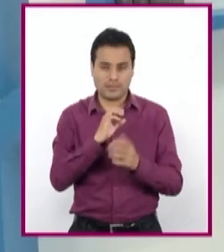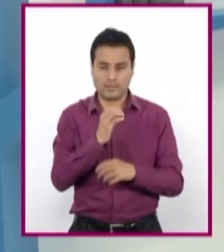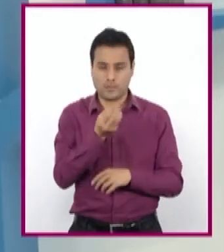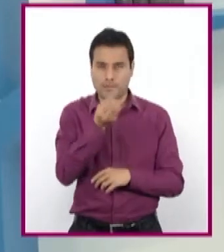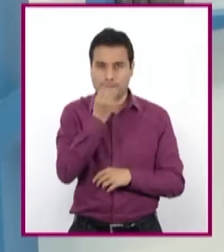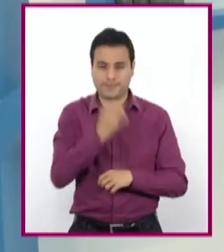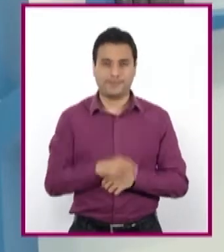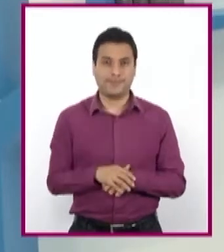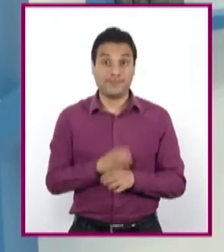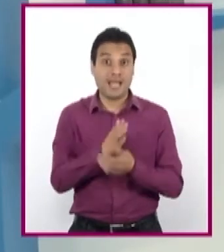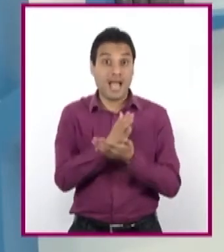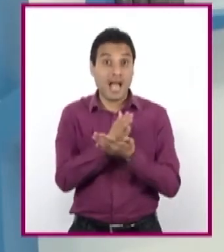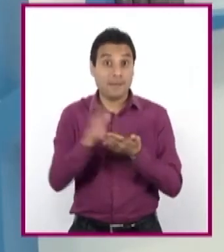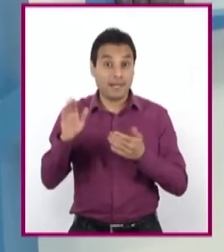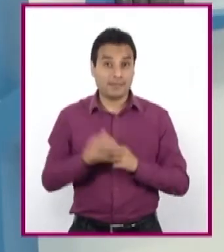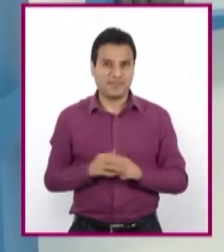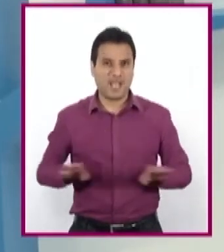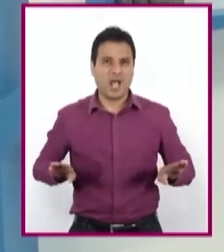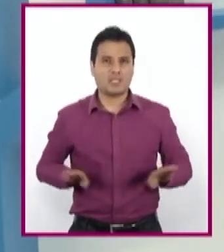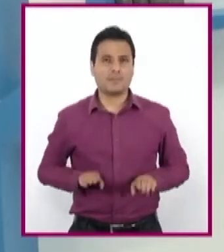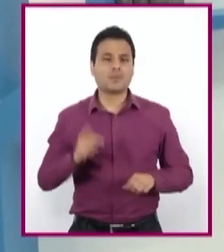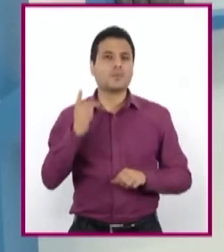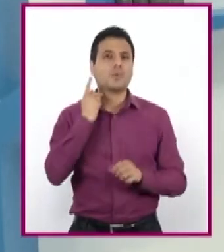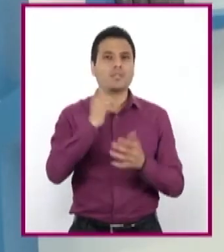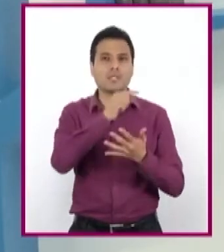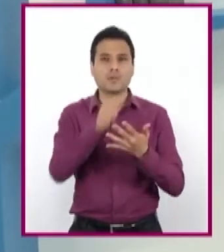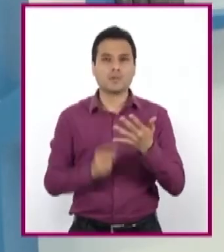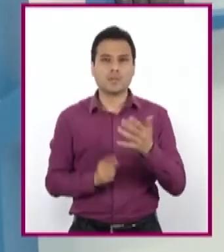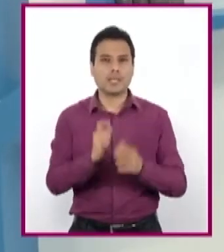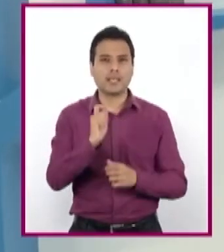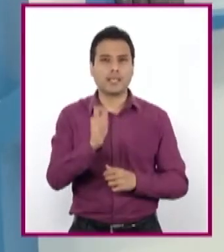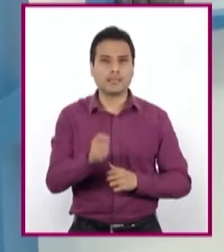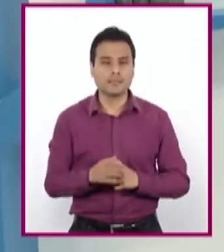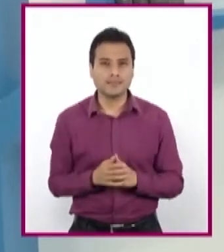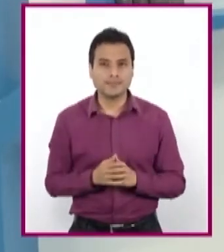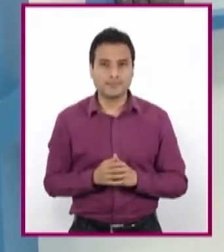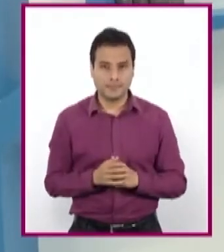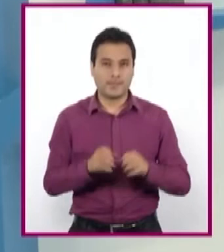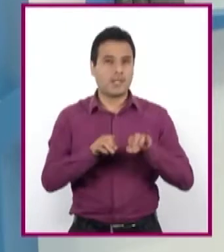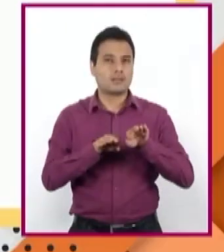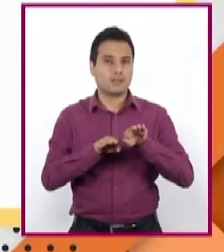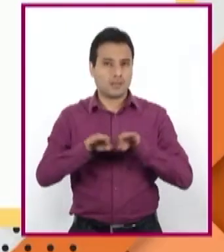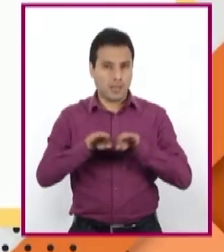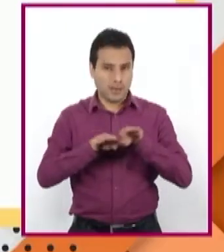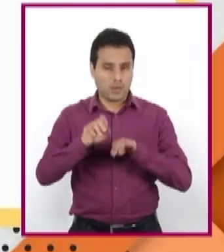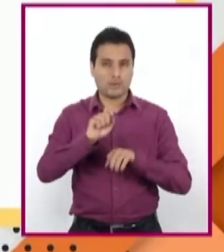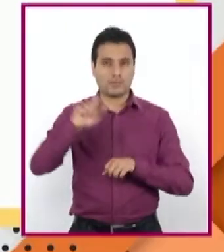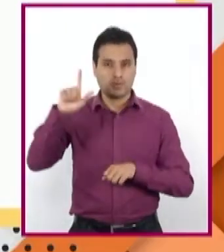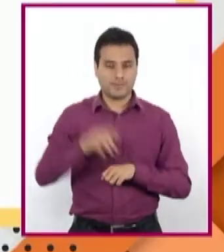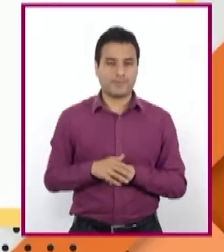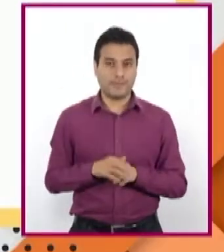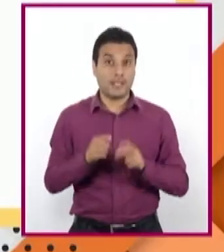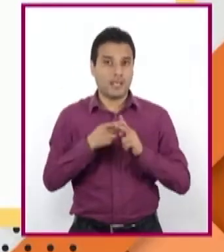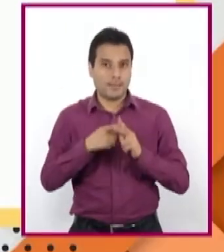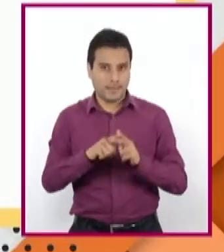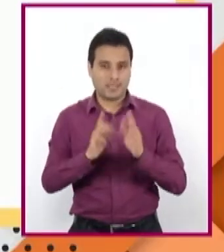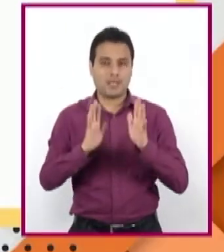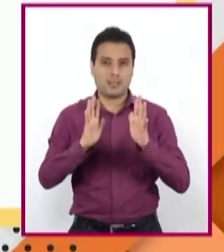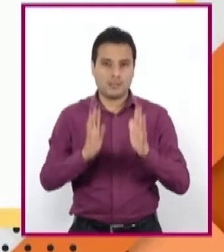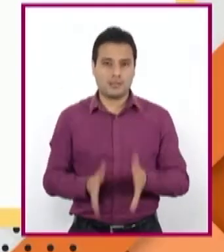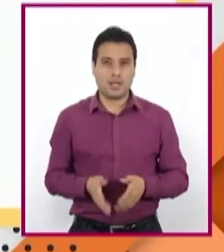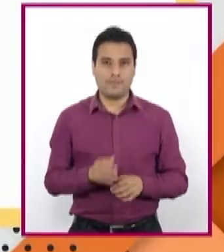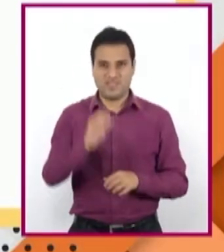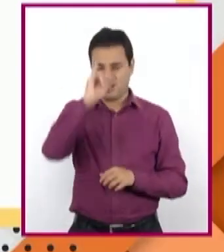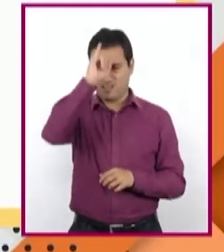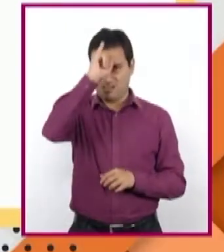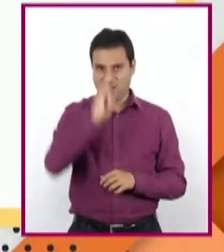Por su parte, los aspectos políticos del preclásico se caracterizan por un trabajo especializado, por la aparición de la figura de un jefe